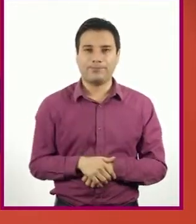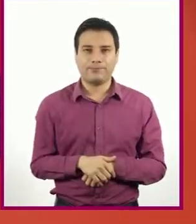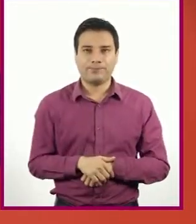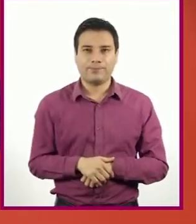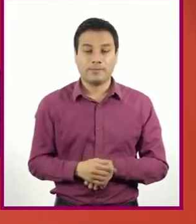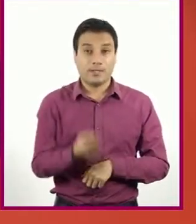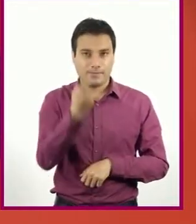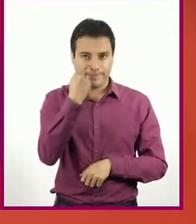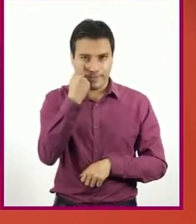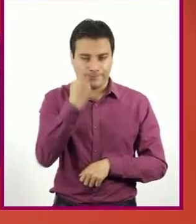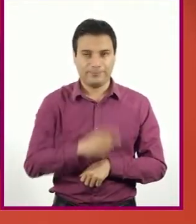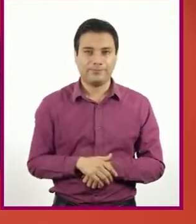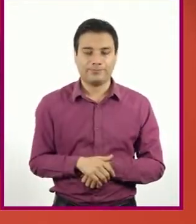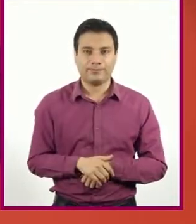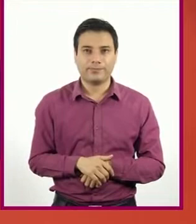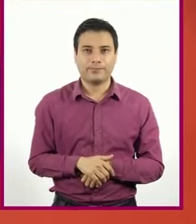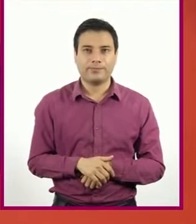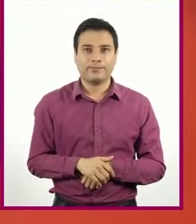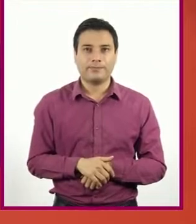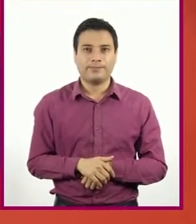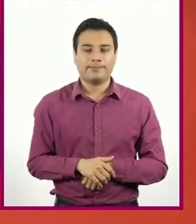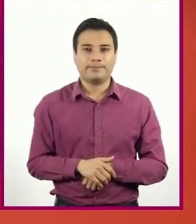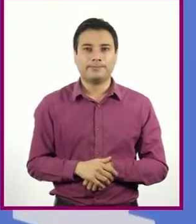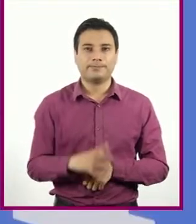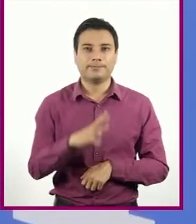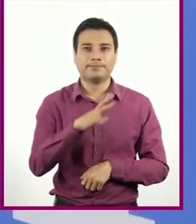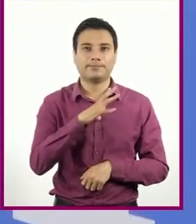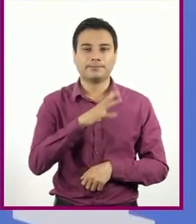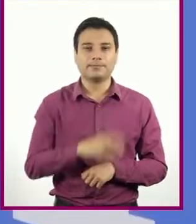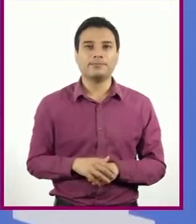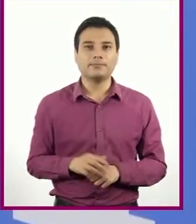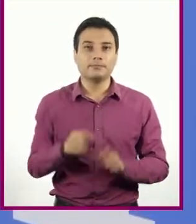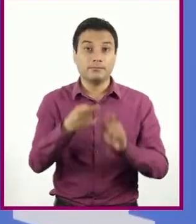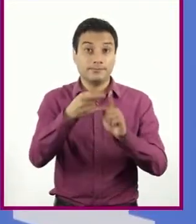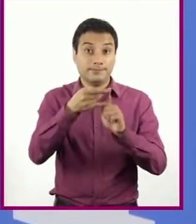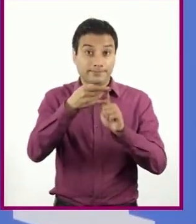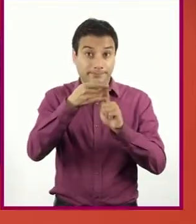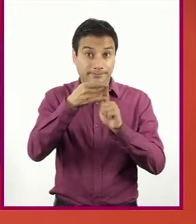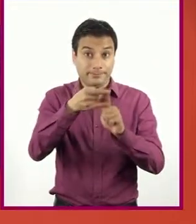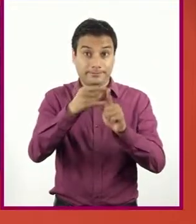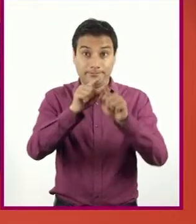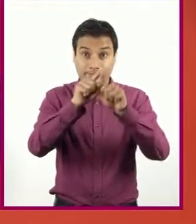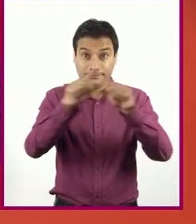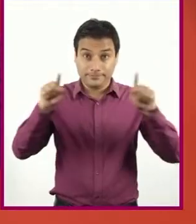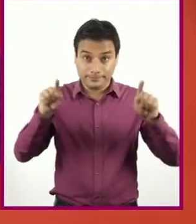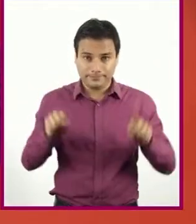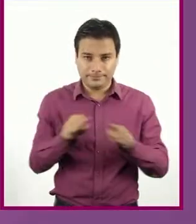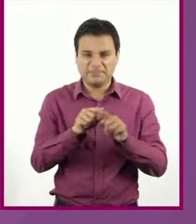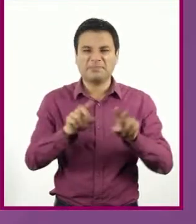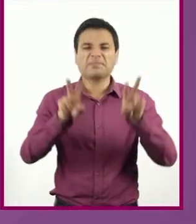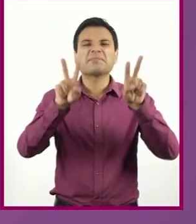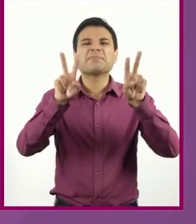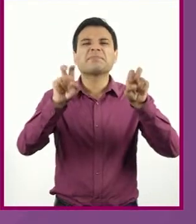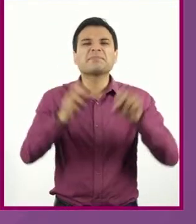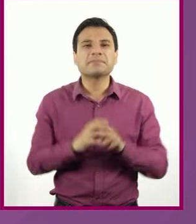Observemos ahora estas viñetas que reflejan un momento importante de la historia de la Bella Durmiente.